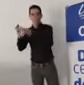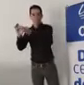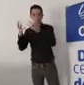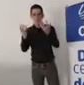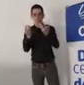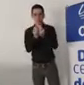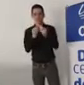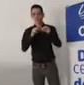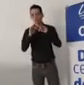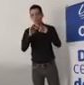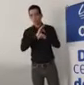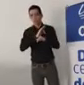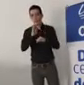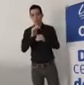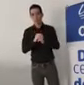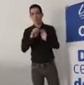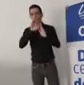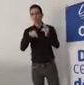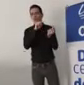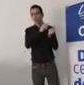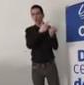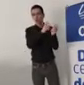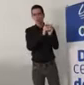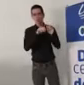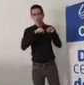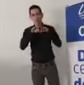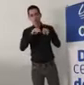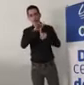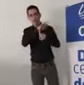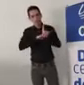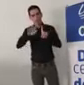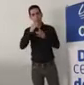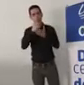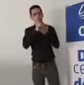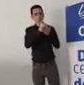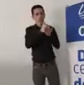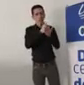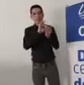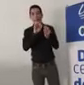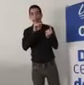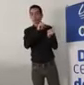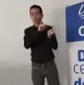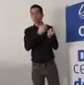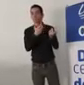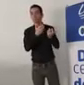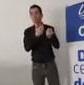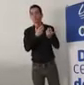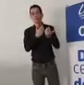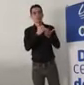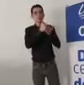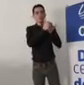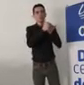a temas ambientales, con sus acciones puede estar contribuyendo a superar o a mejorar alguno de